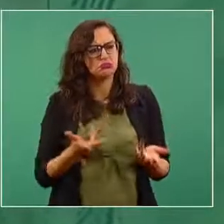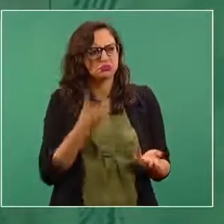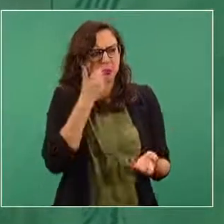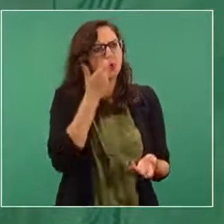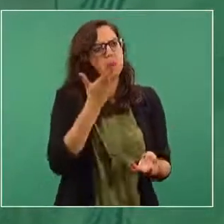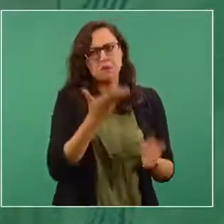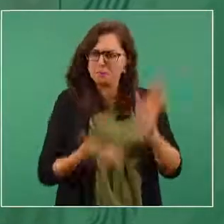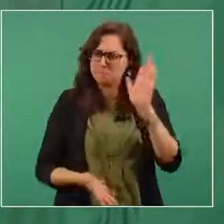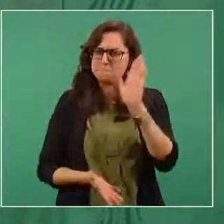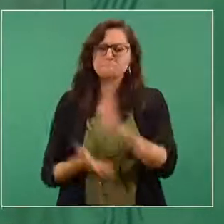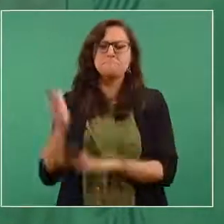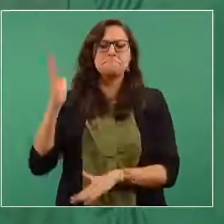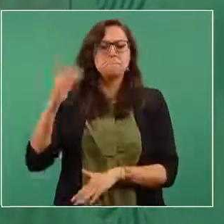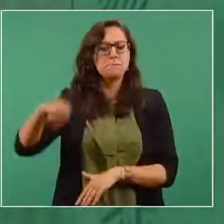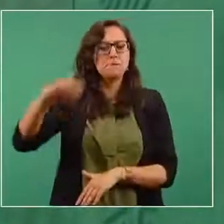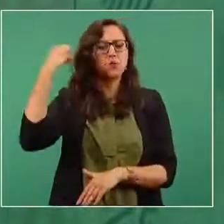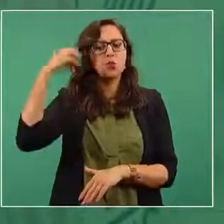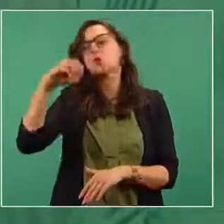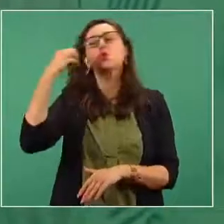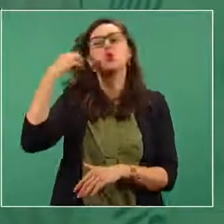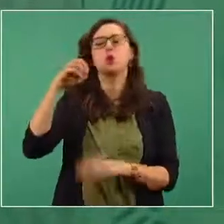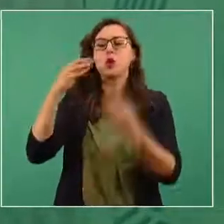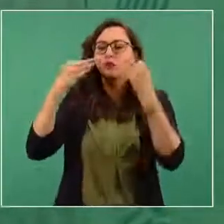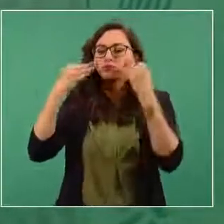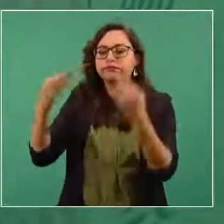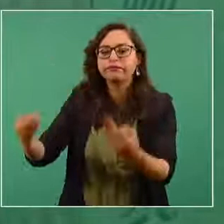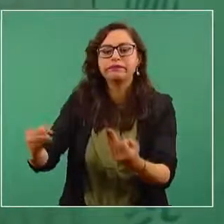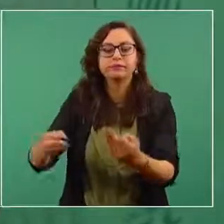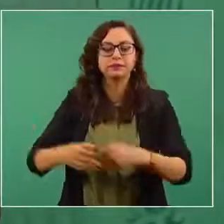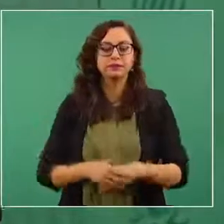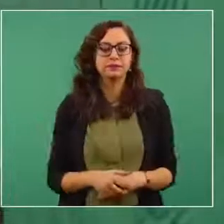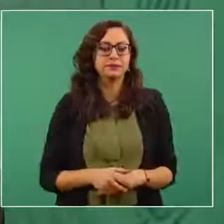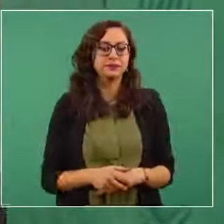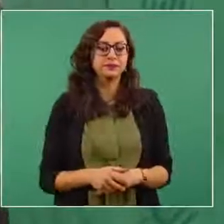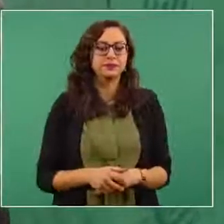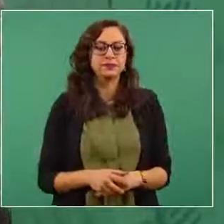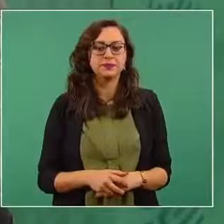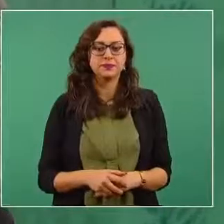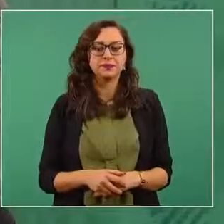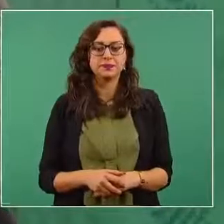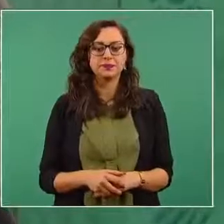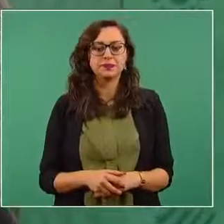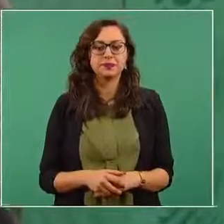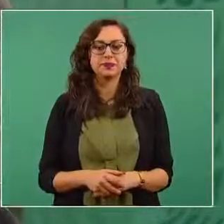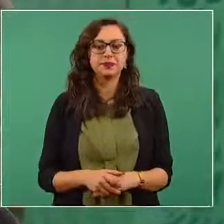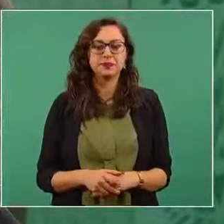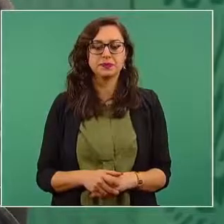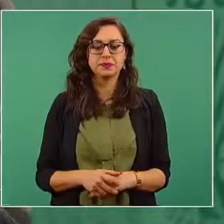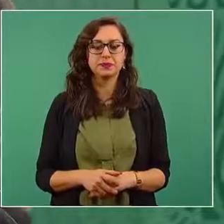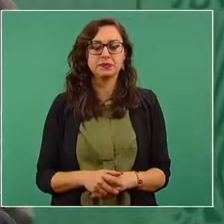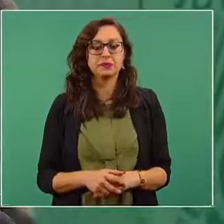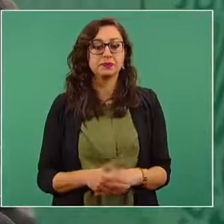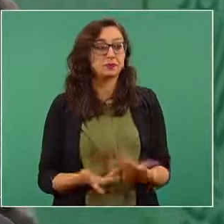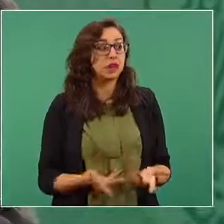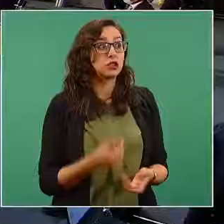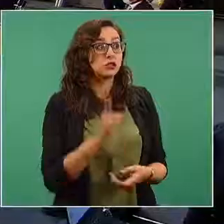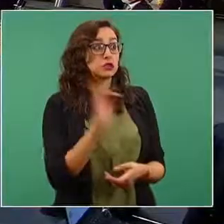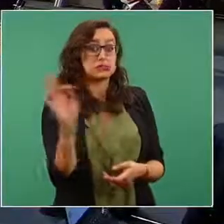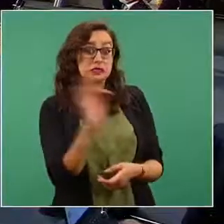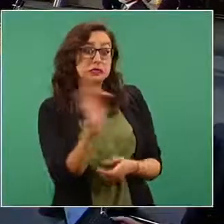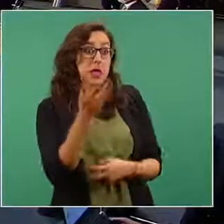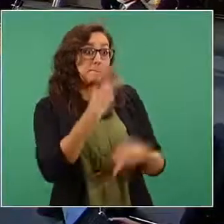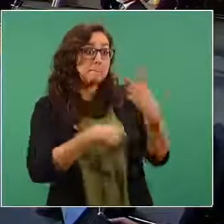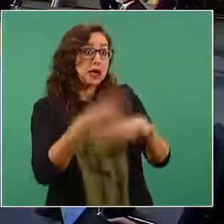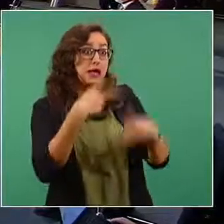desee, me gustaría invitarle a Oaxaca a ver esos caminos. ¿Tu primera visita sería a Oaxaca si es que